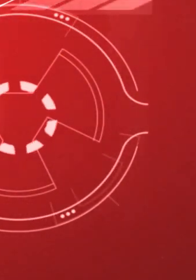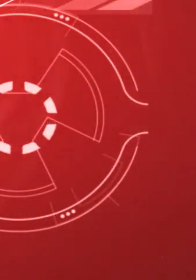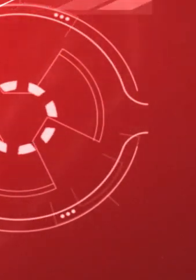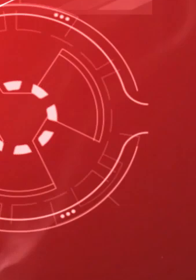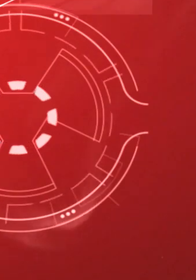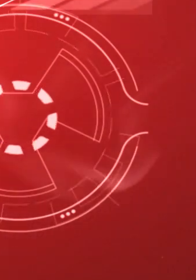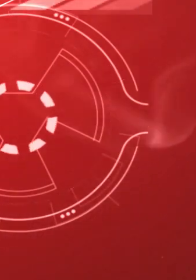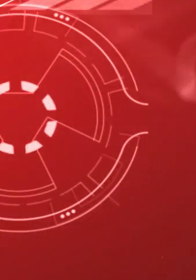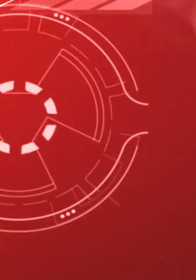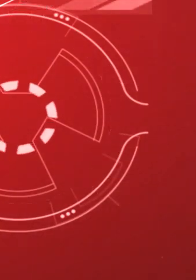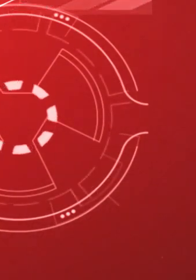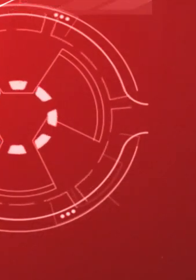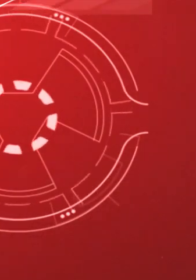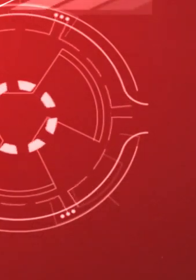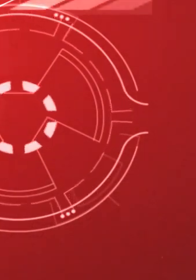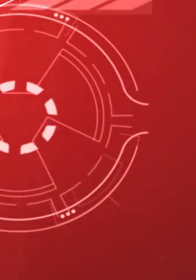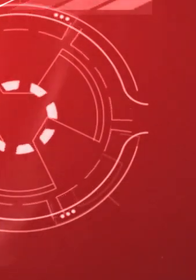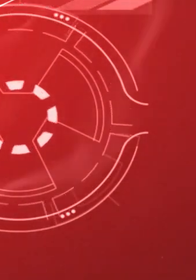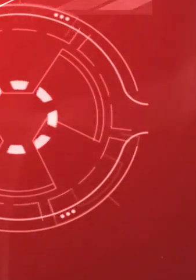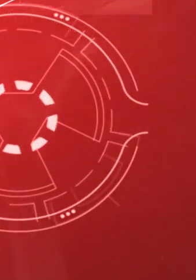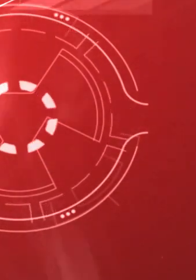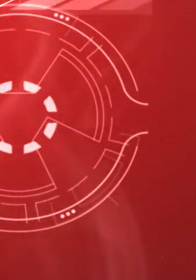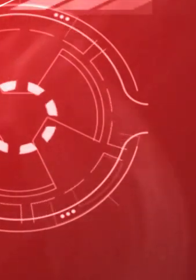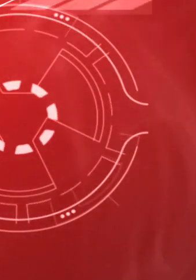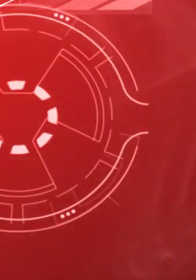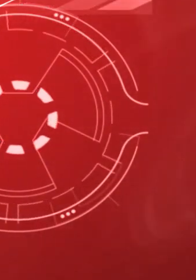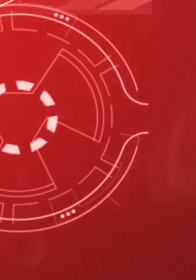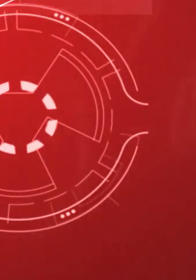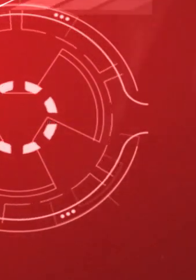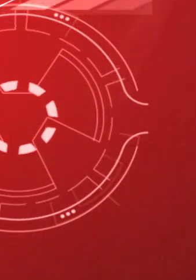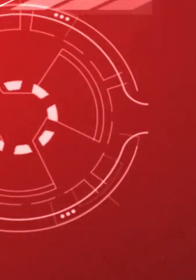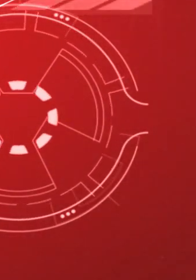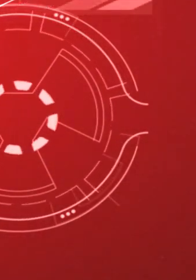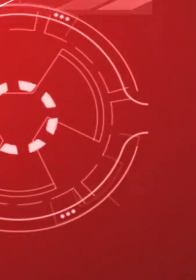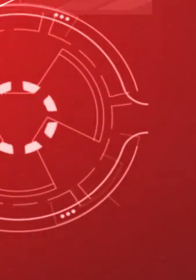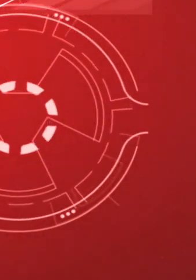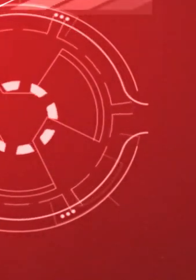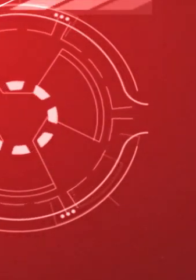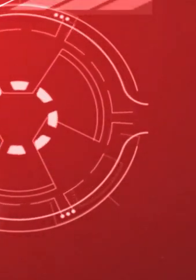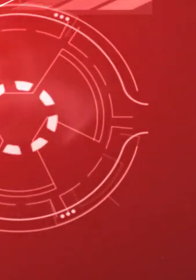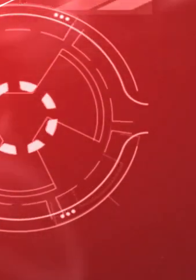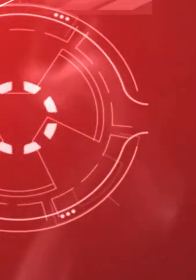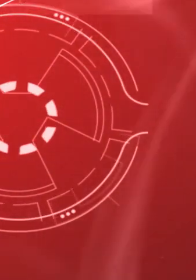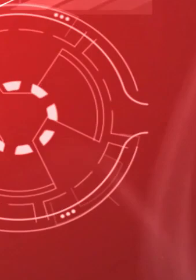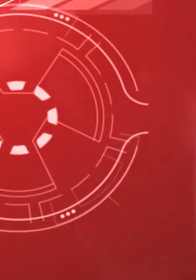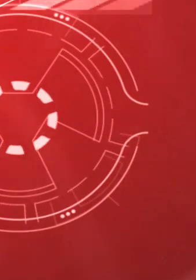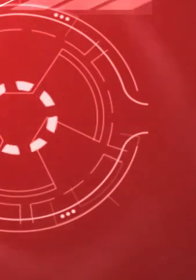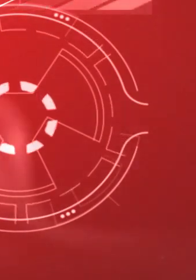Recuerda, activar la campanita, darle compartir y dejarnos tu comentario. Gracias.